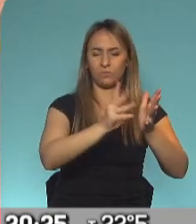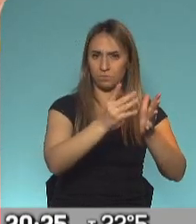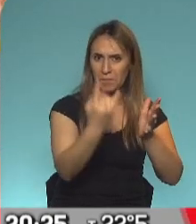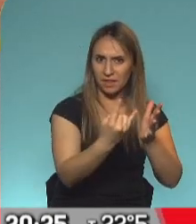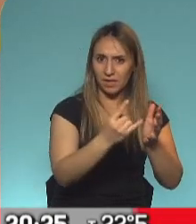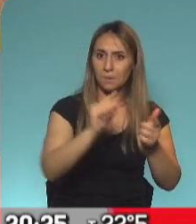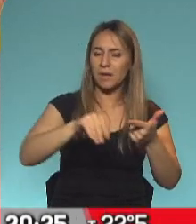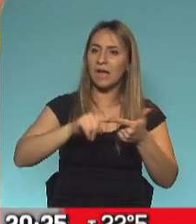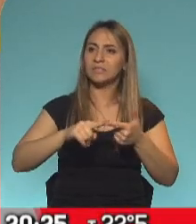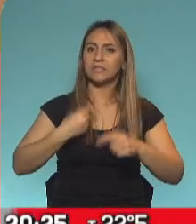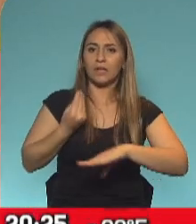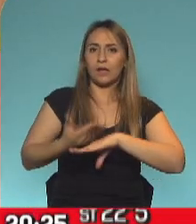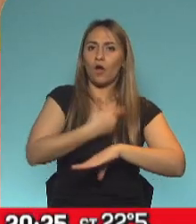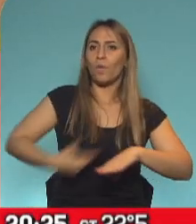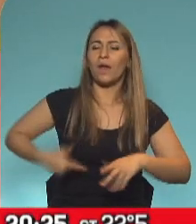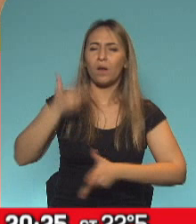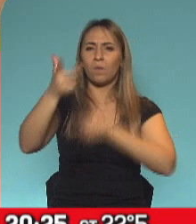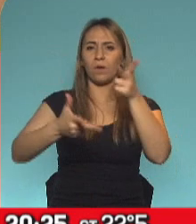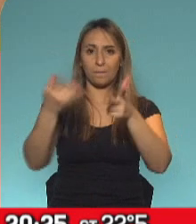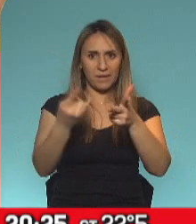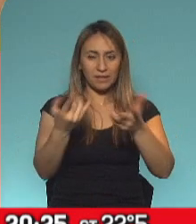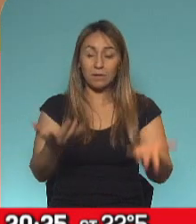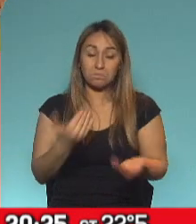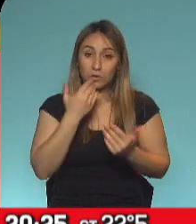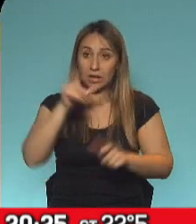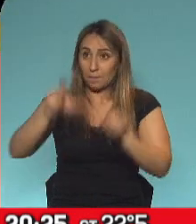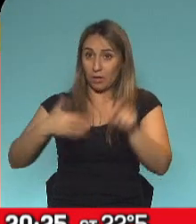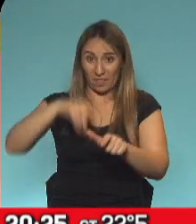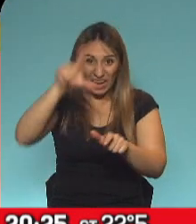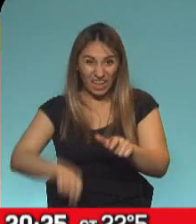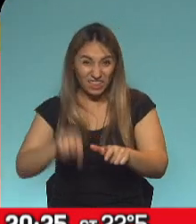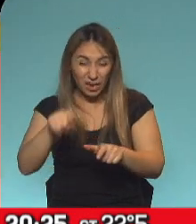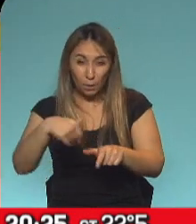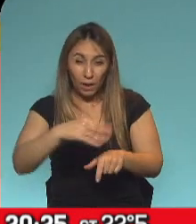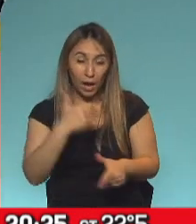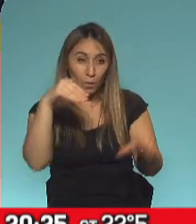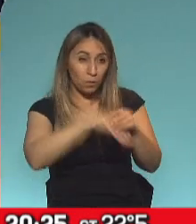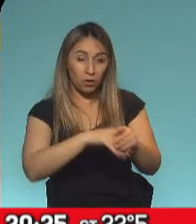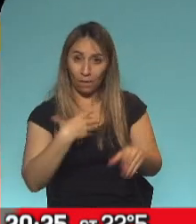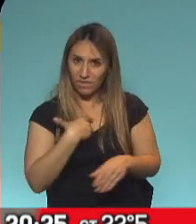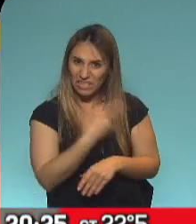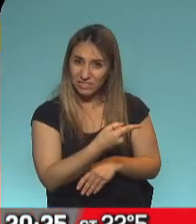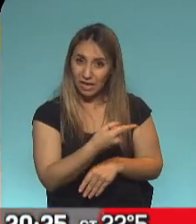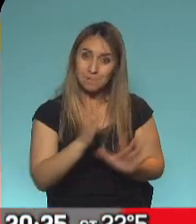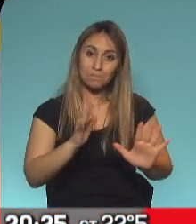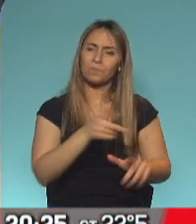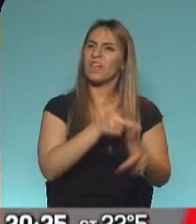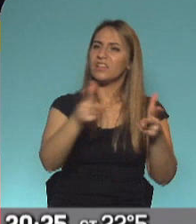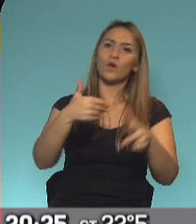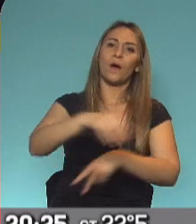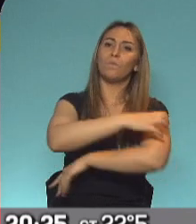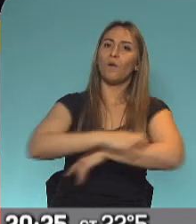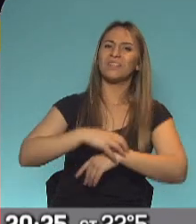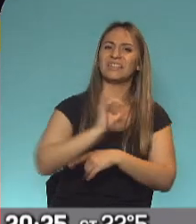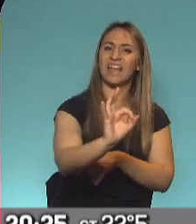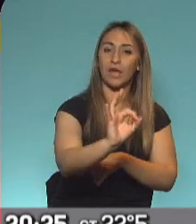el voto de confianza que tendrían los argentinos y argentinas para con él. Es alguien que dijo que iba a ir hacia la pobreza cero y lo único que hizo